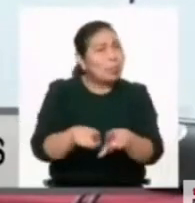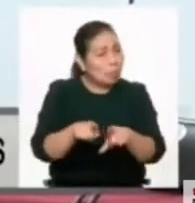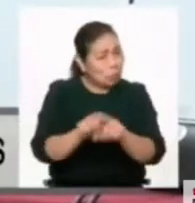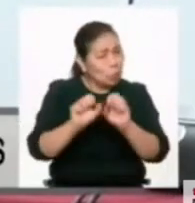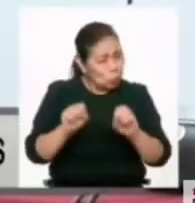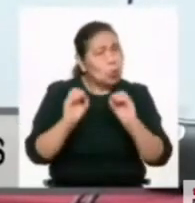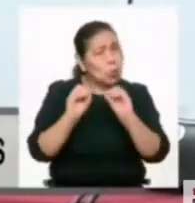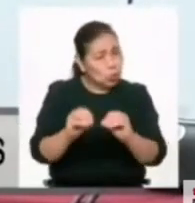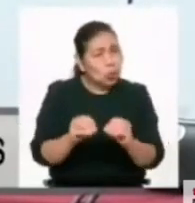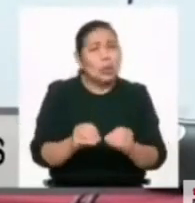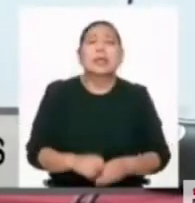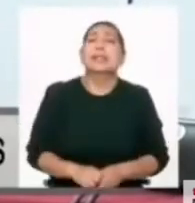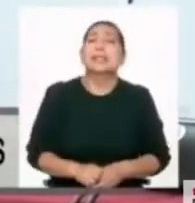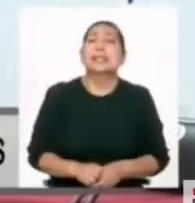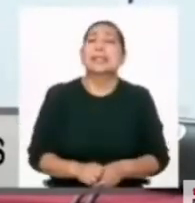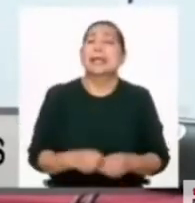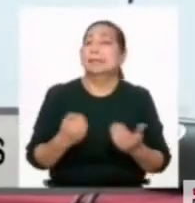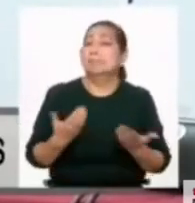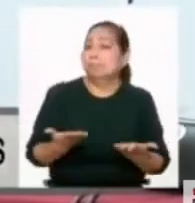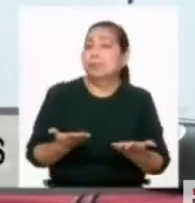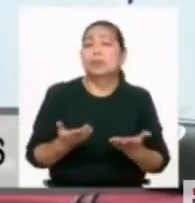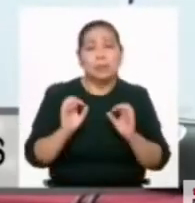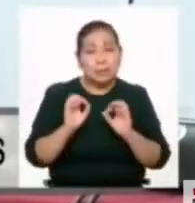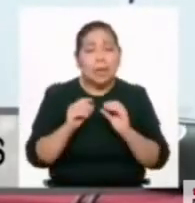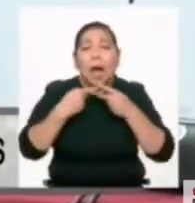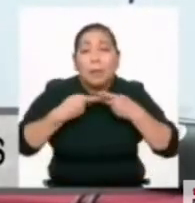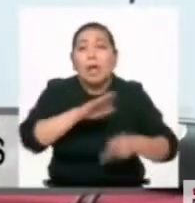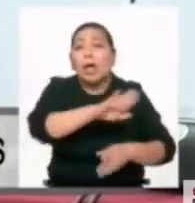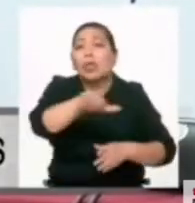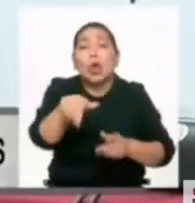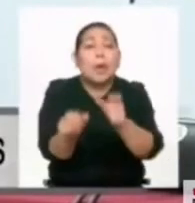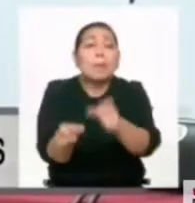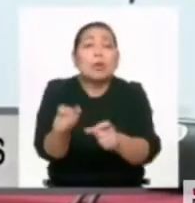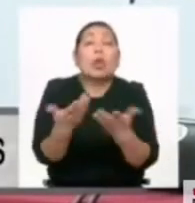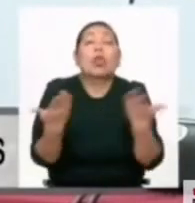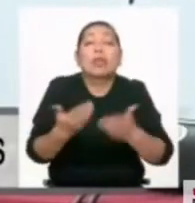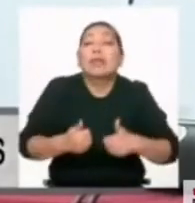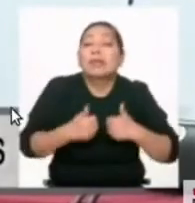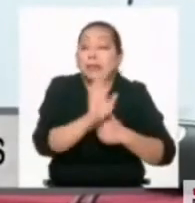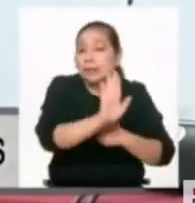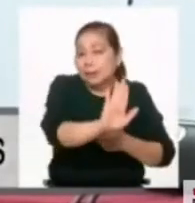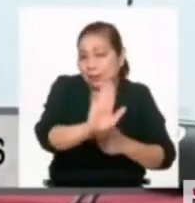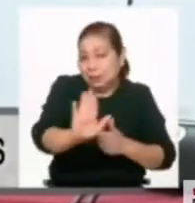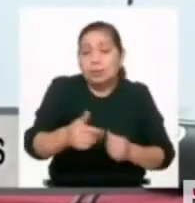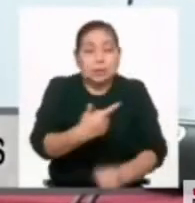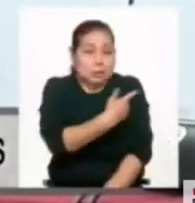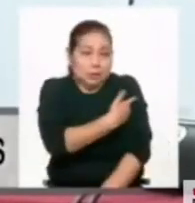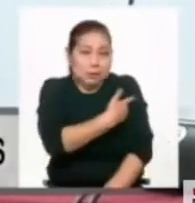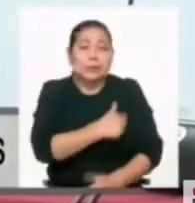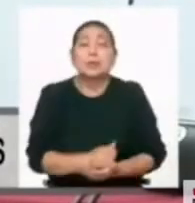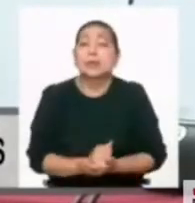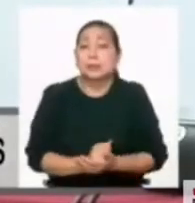también ellos contribuyen, ¿no?, a convencer a la población de esos lugares para que se